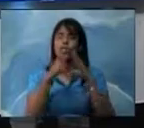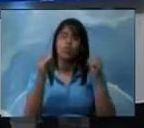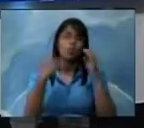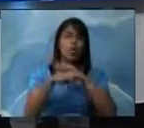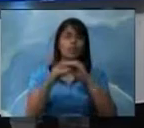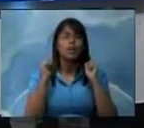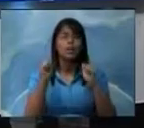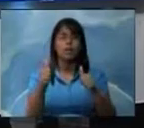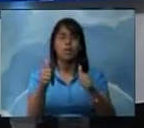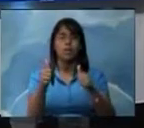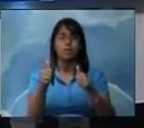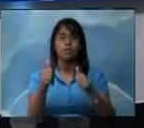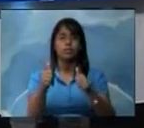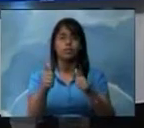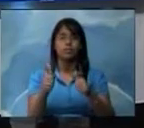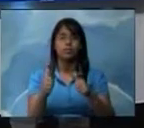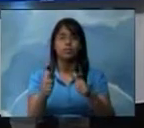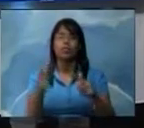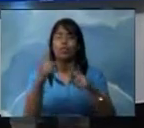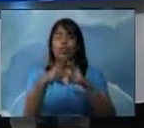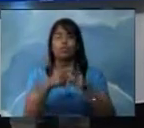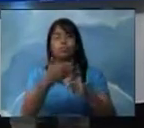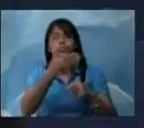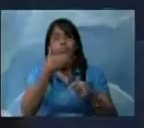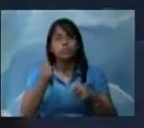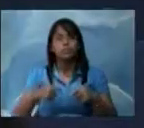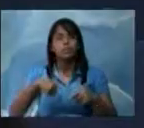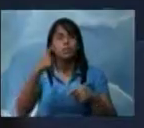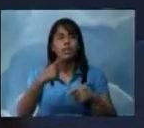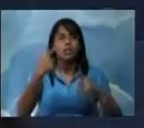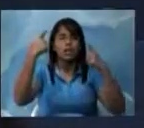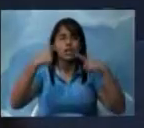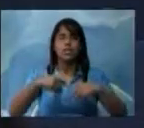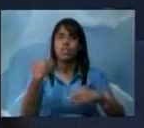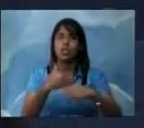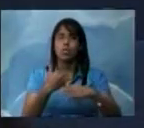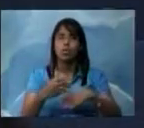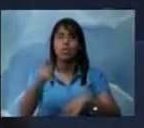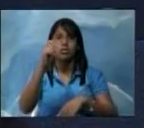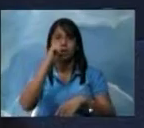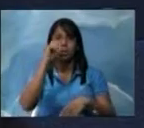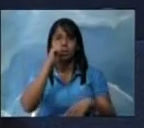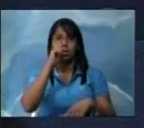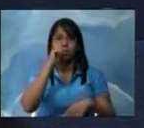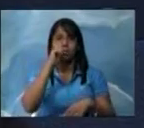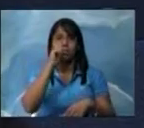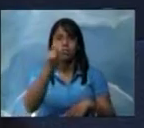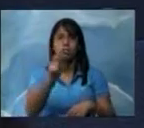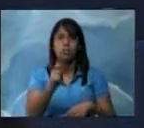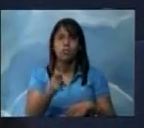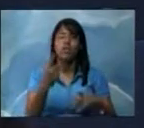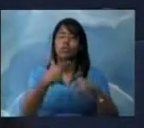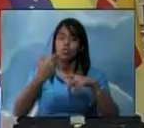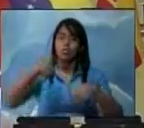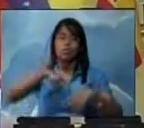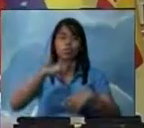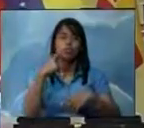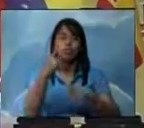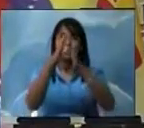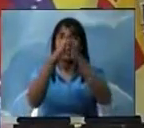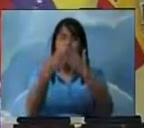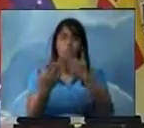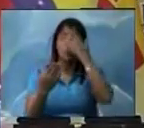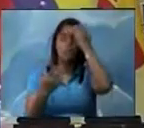le sale bien, valdría la pena ser como Daniel. Nos dice la Escritura,